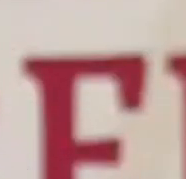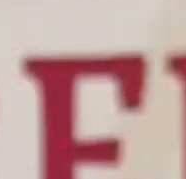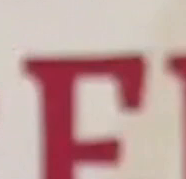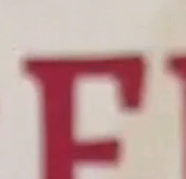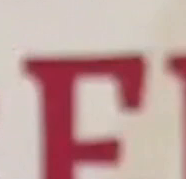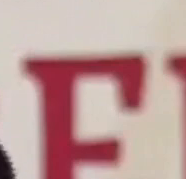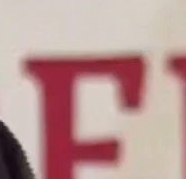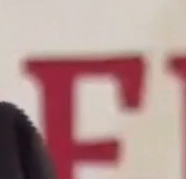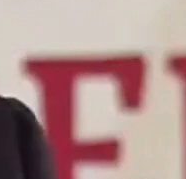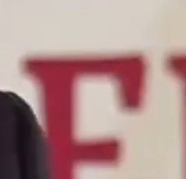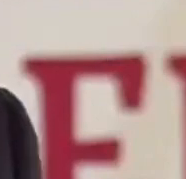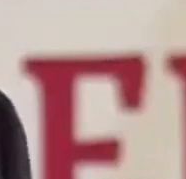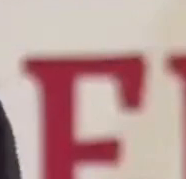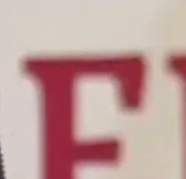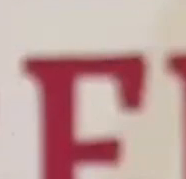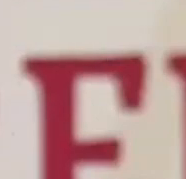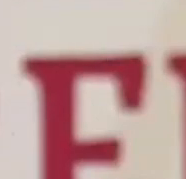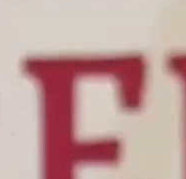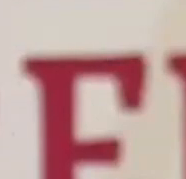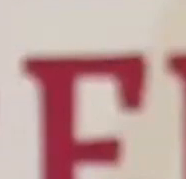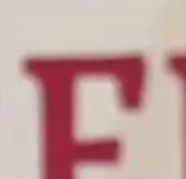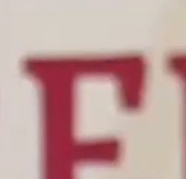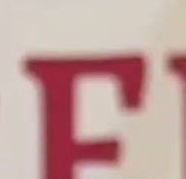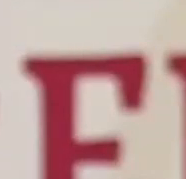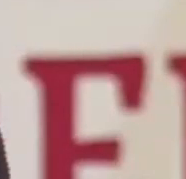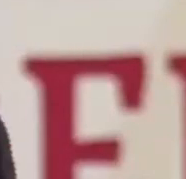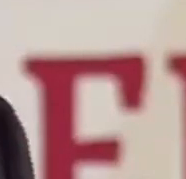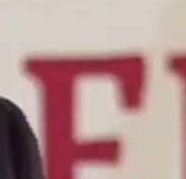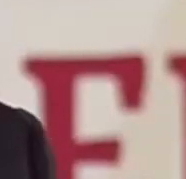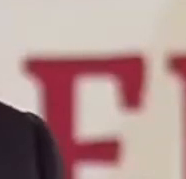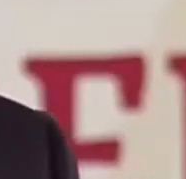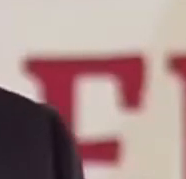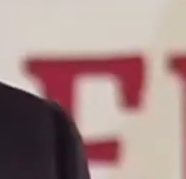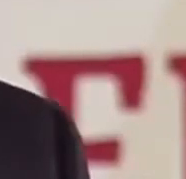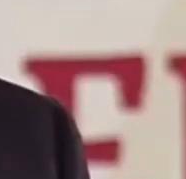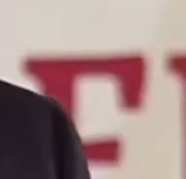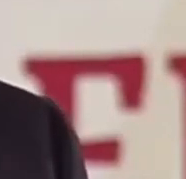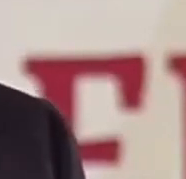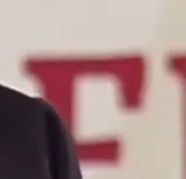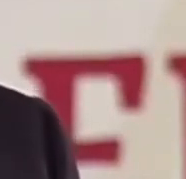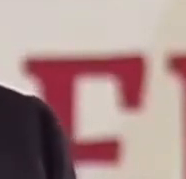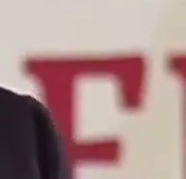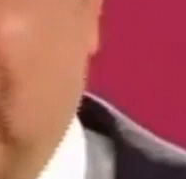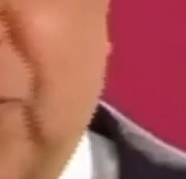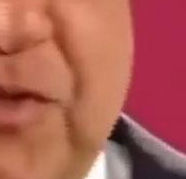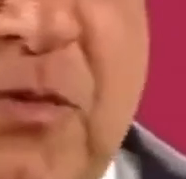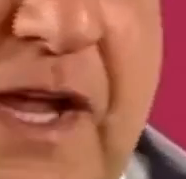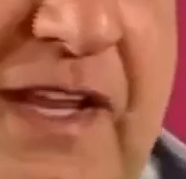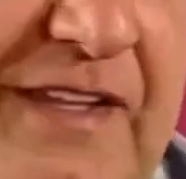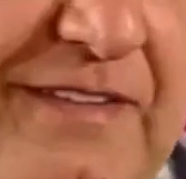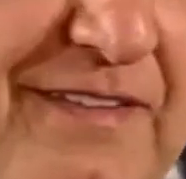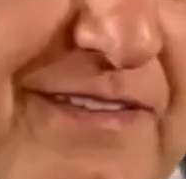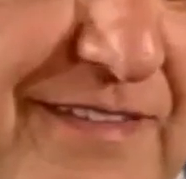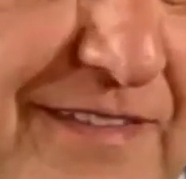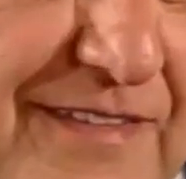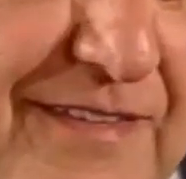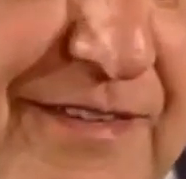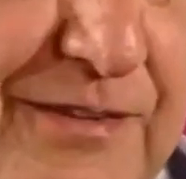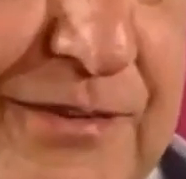pensiones, nada más que no nos confundan, no somos